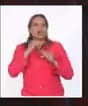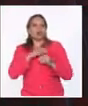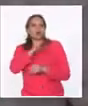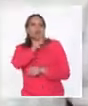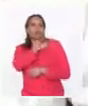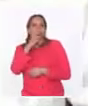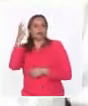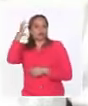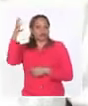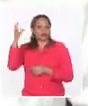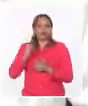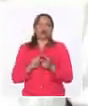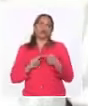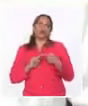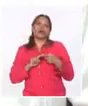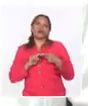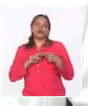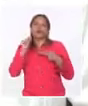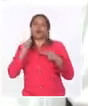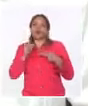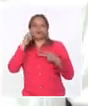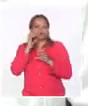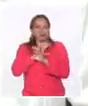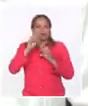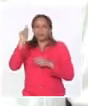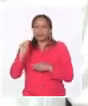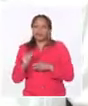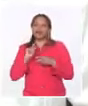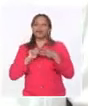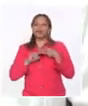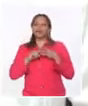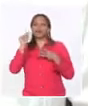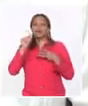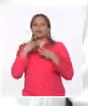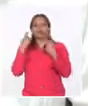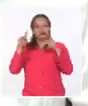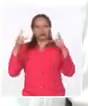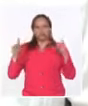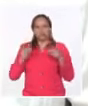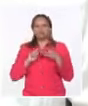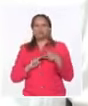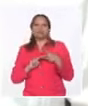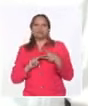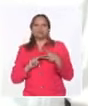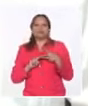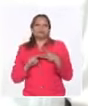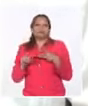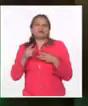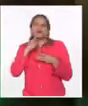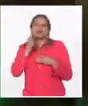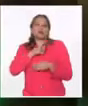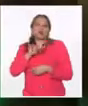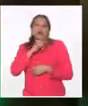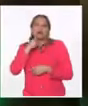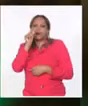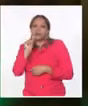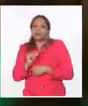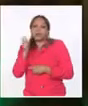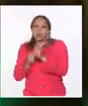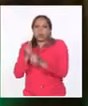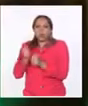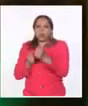Estado, con un eminente científico, con un destacado intelectual y con un ordeñador de vaca.